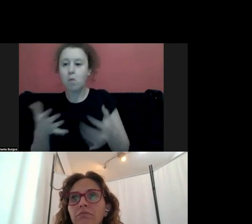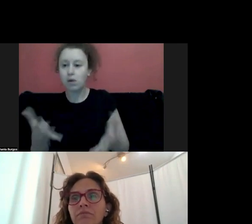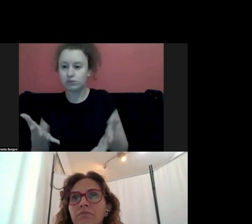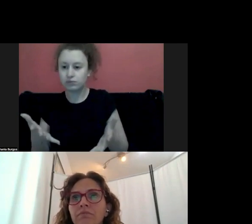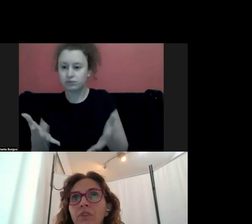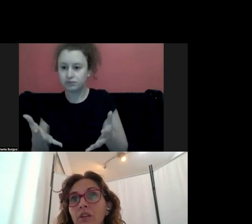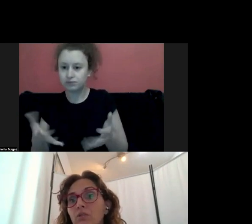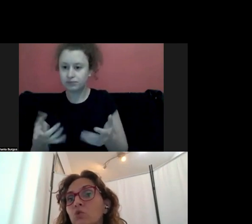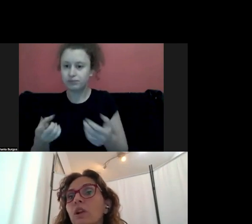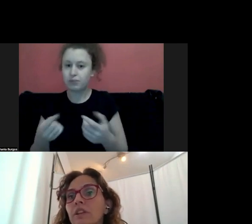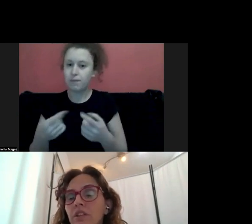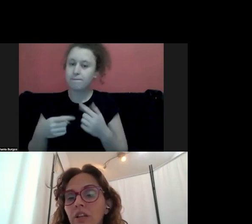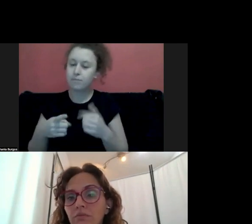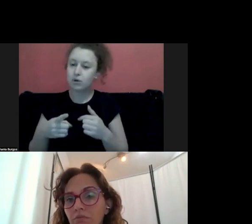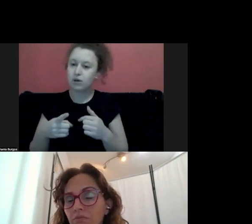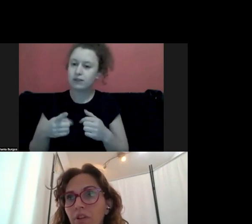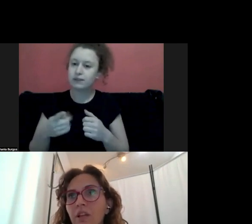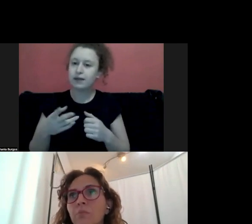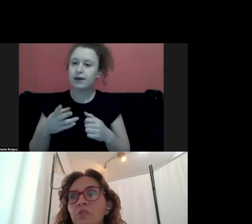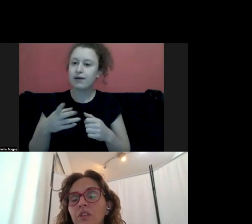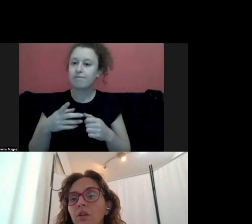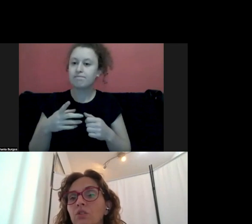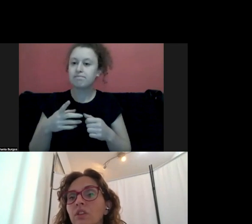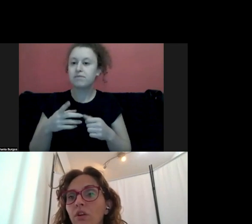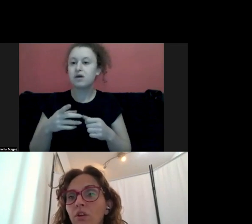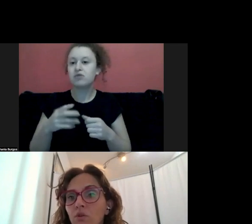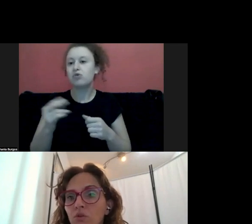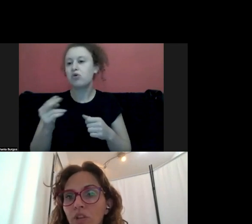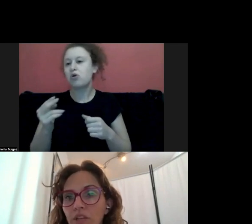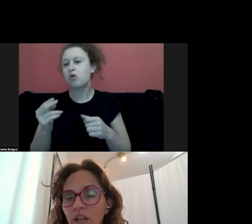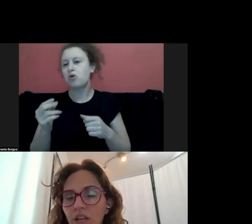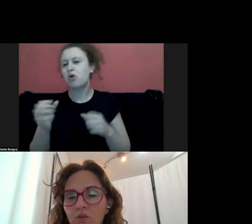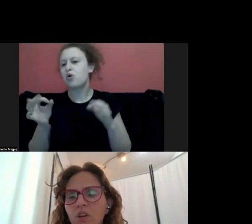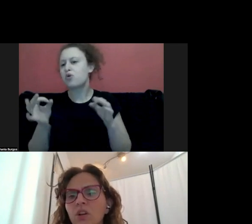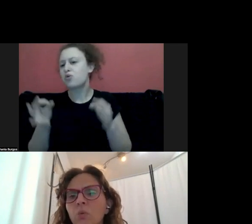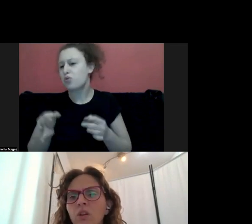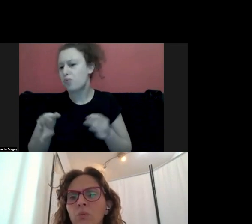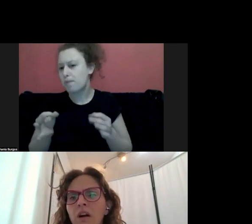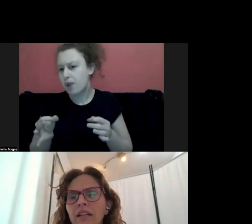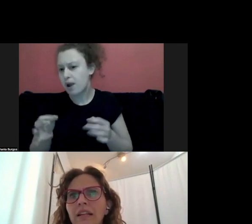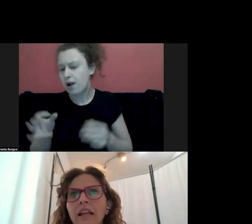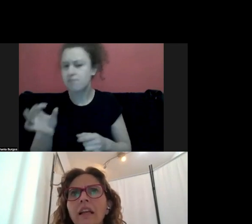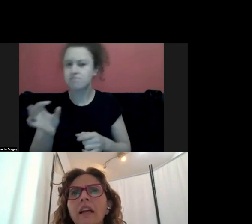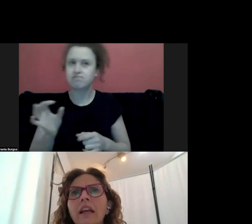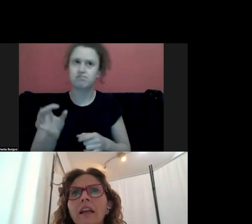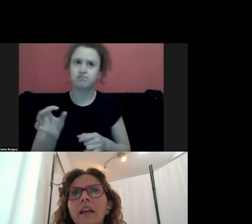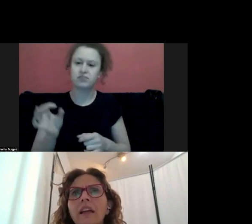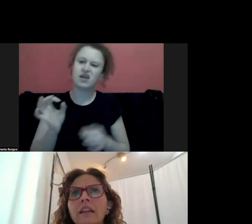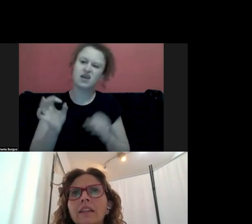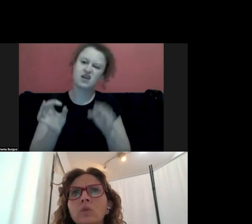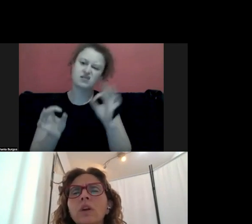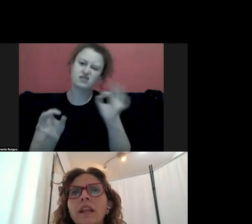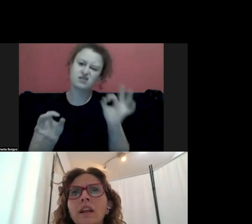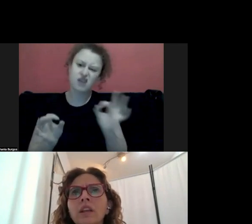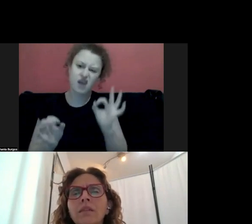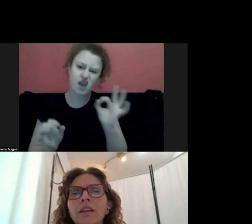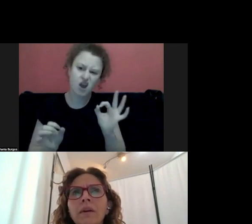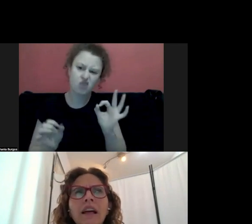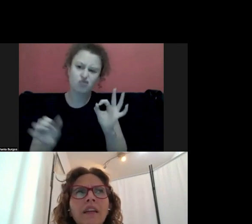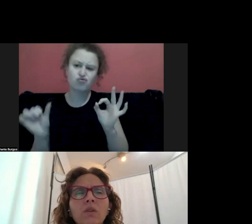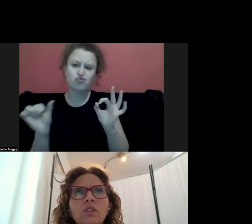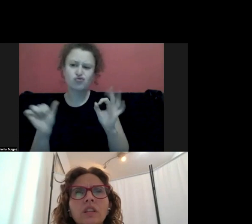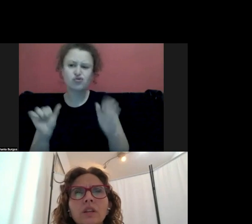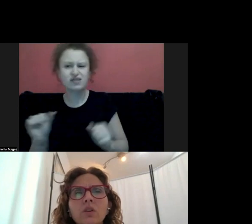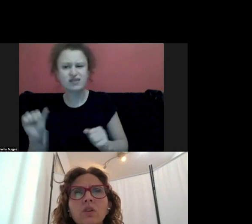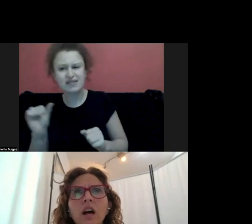lactancia suele ser pues, entre los 0 y los 6 años. Si no recuerdo mal, de Wheeler lo que hablaba